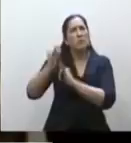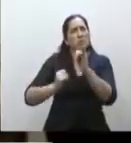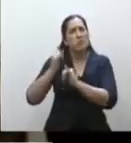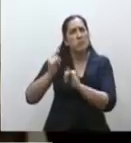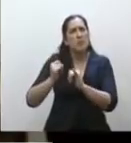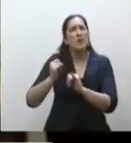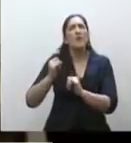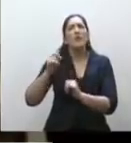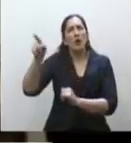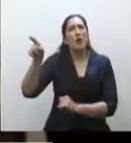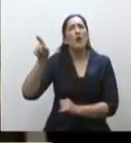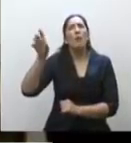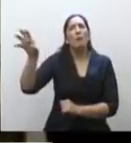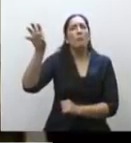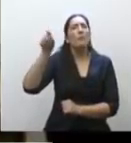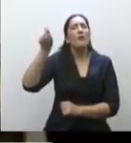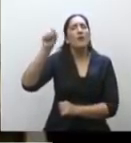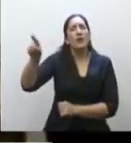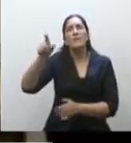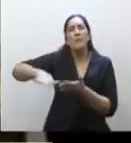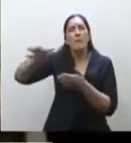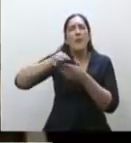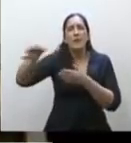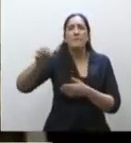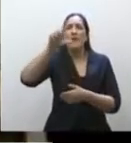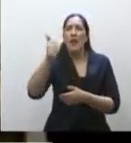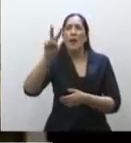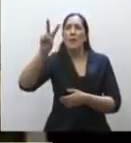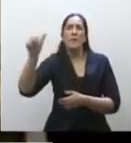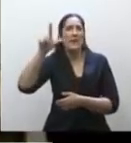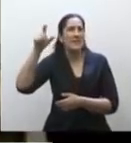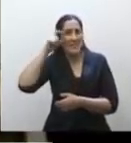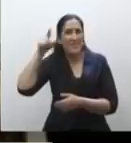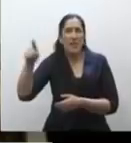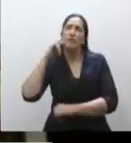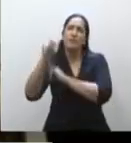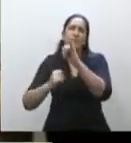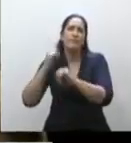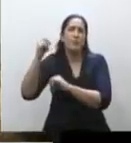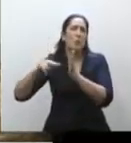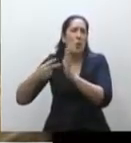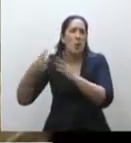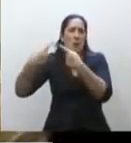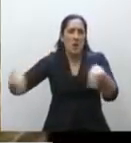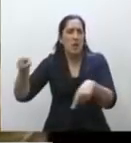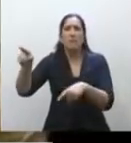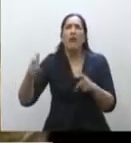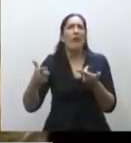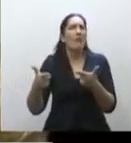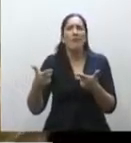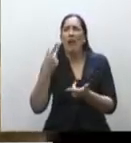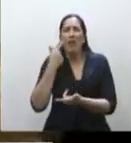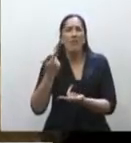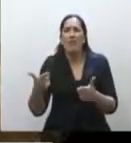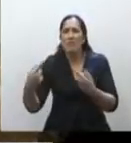de comprovincianas suyas del departamento de Lavalle, donde no tienen la suficiente